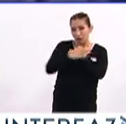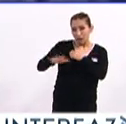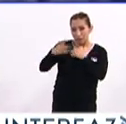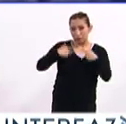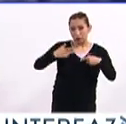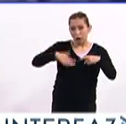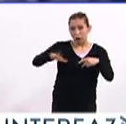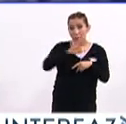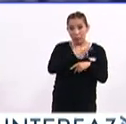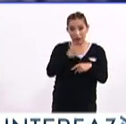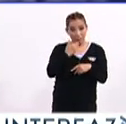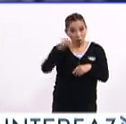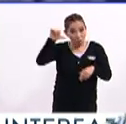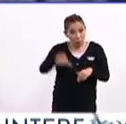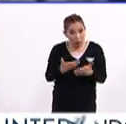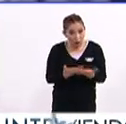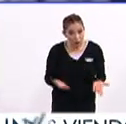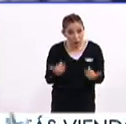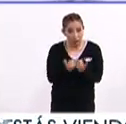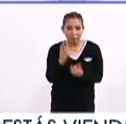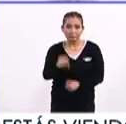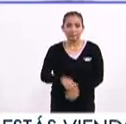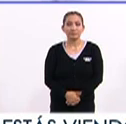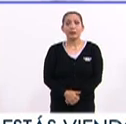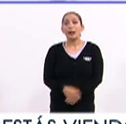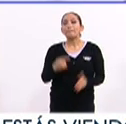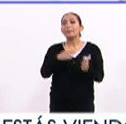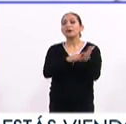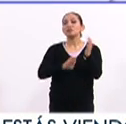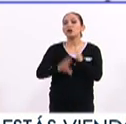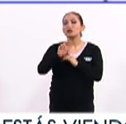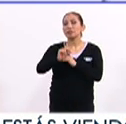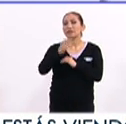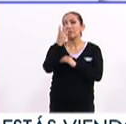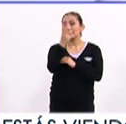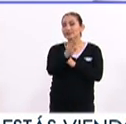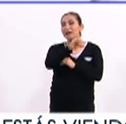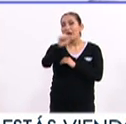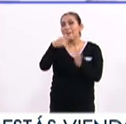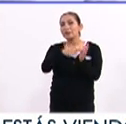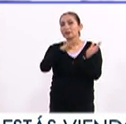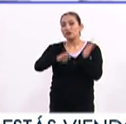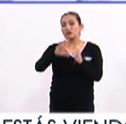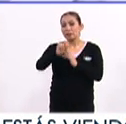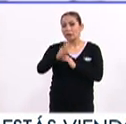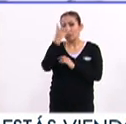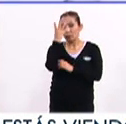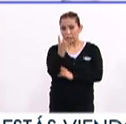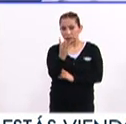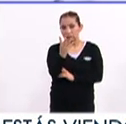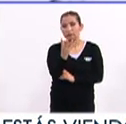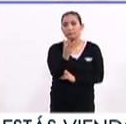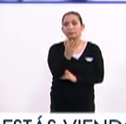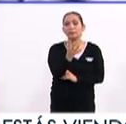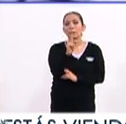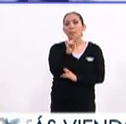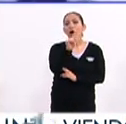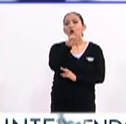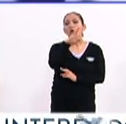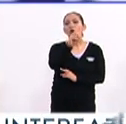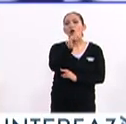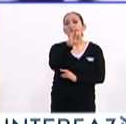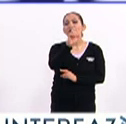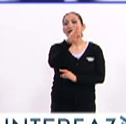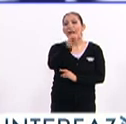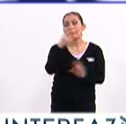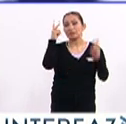popular puede ser hecho hoy. Entre 1983 y 1984, Paulo Freire